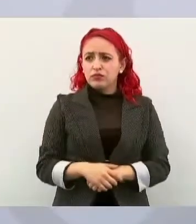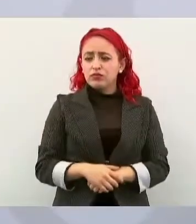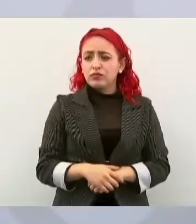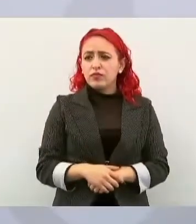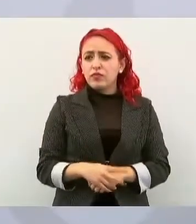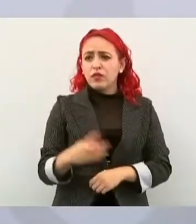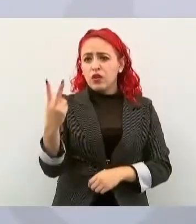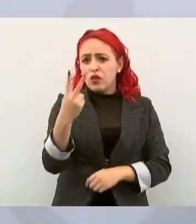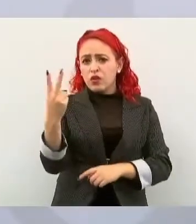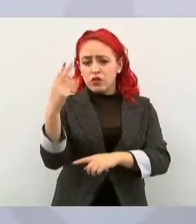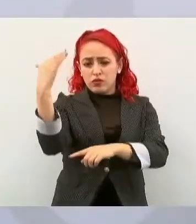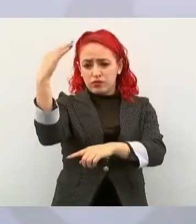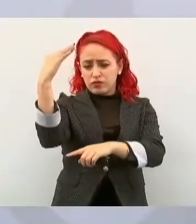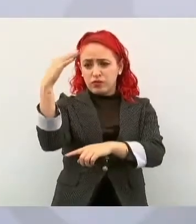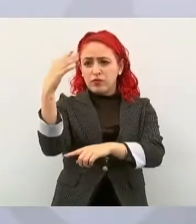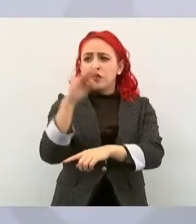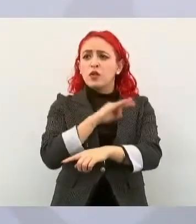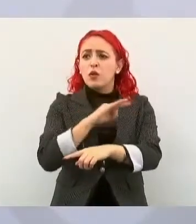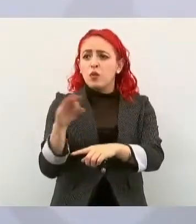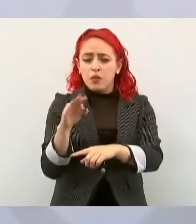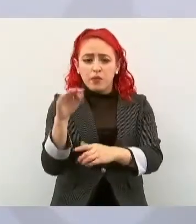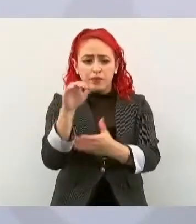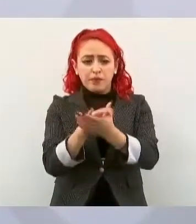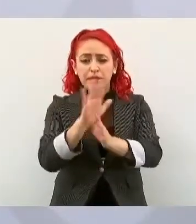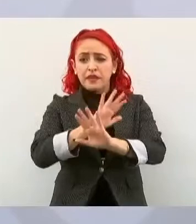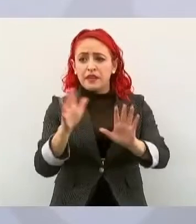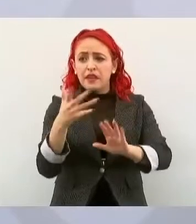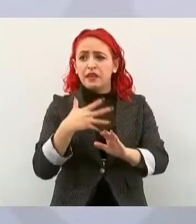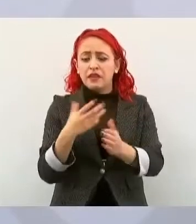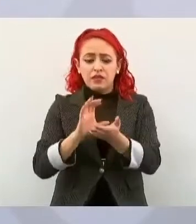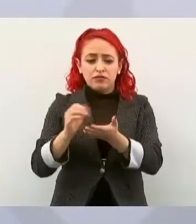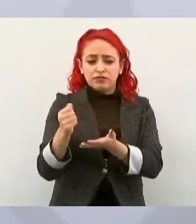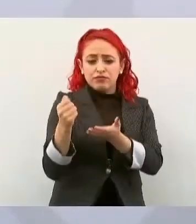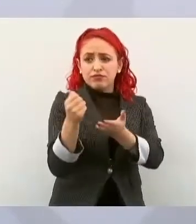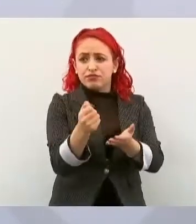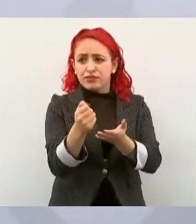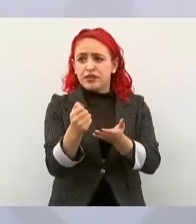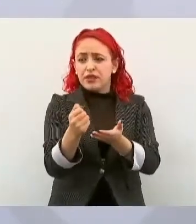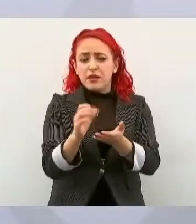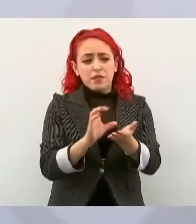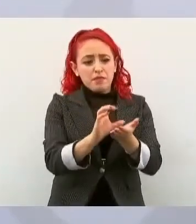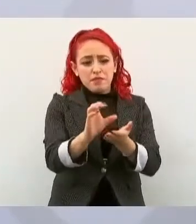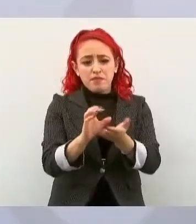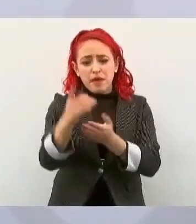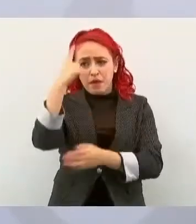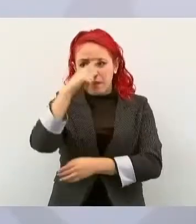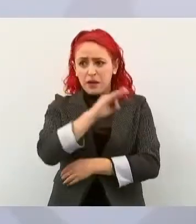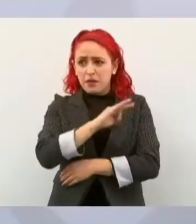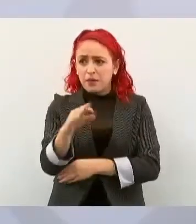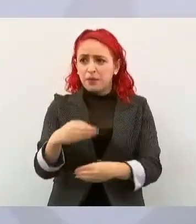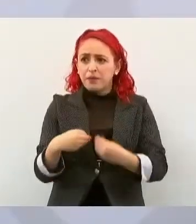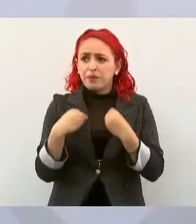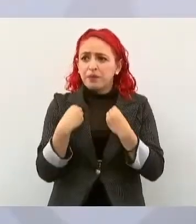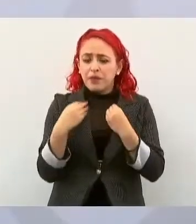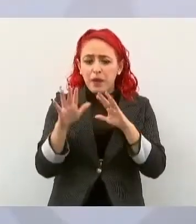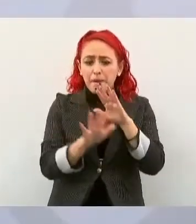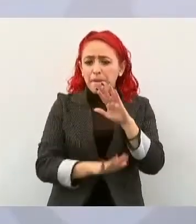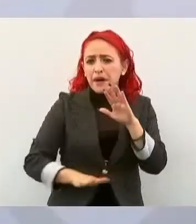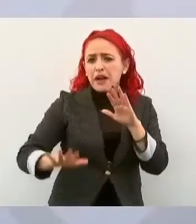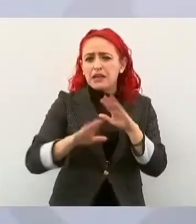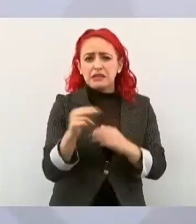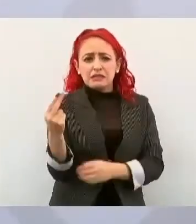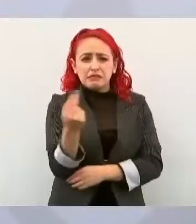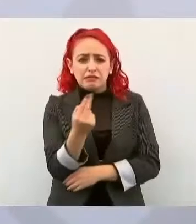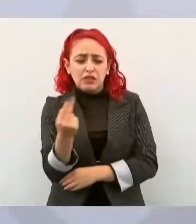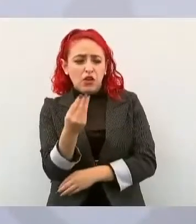de ancianos respetables, van a poder tener ingresos para lo básico, para